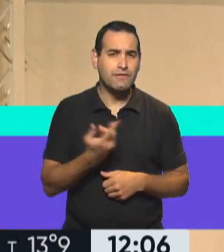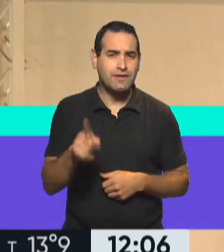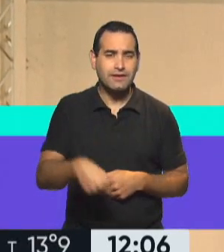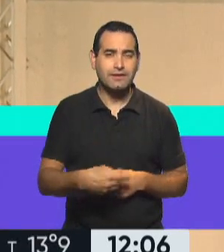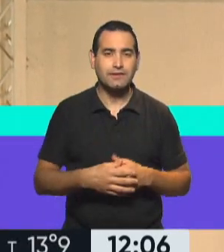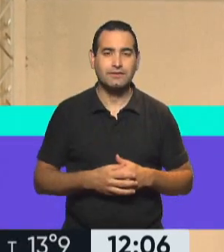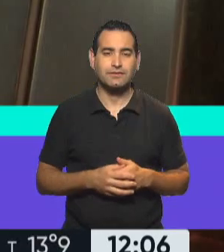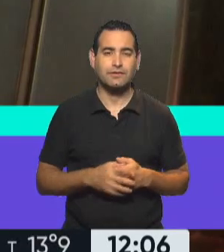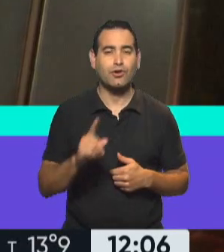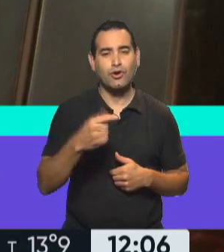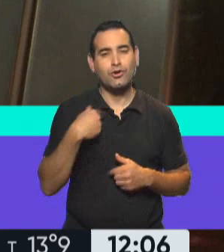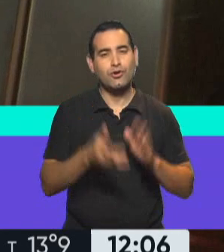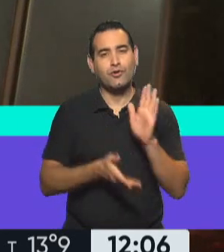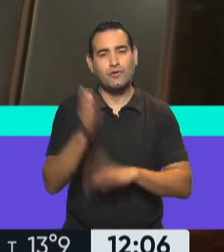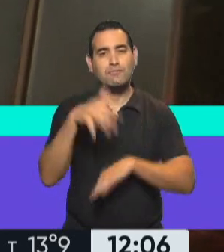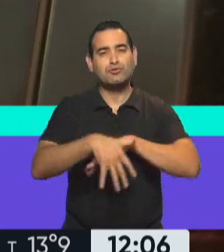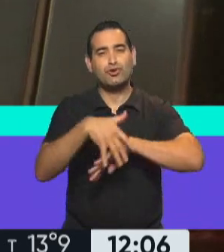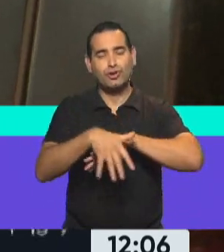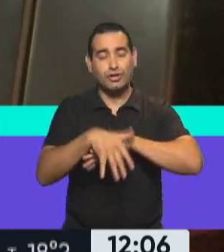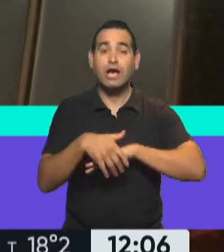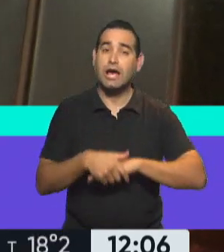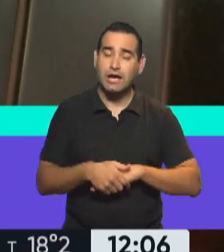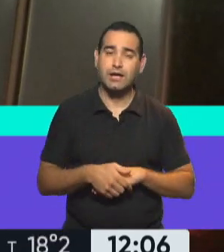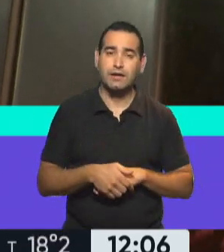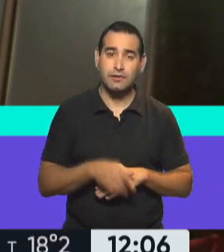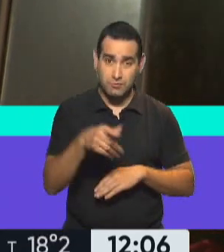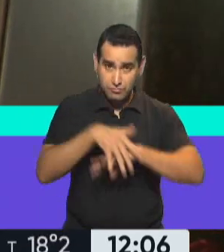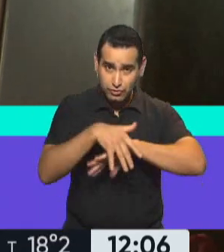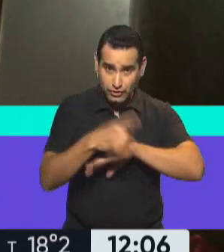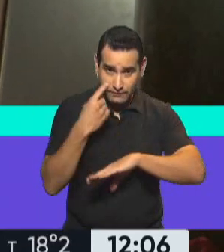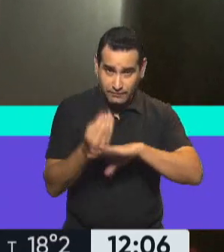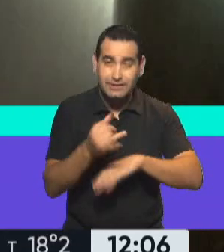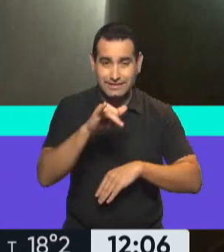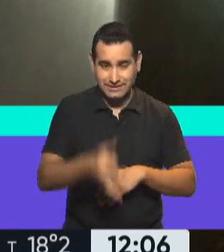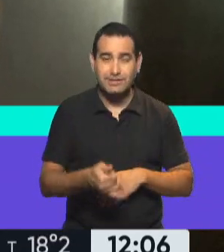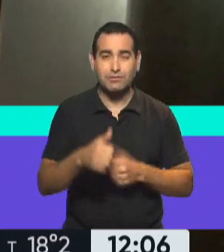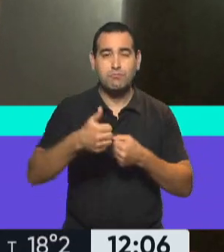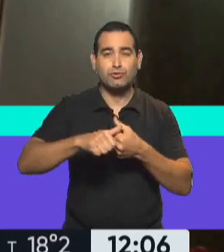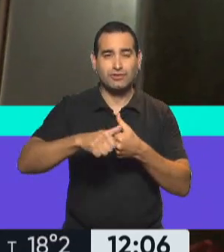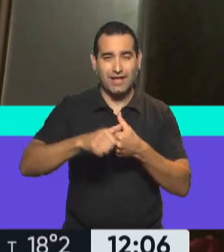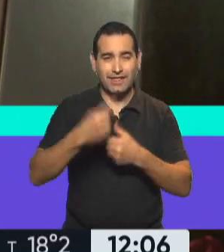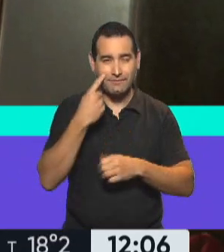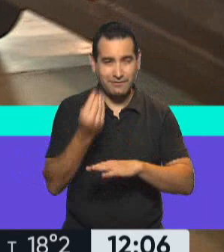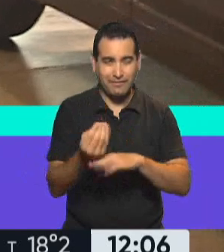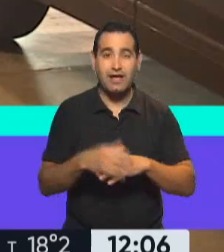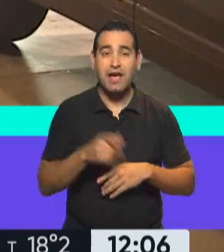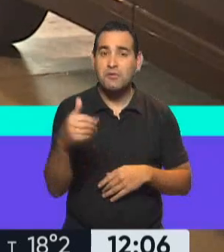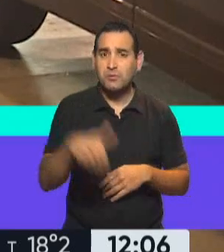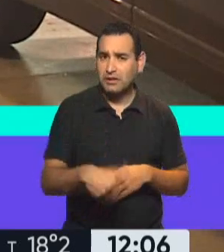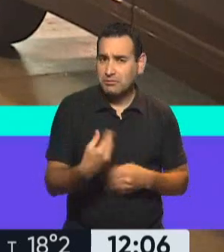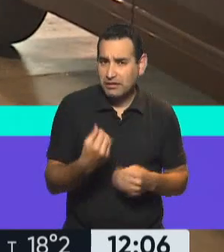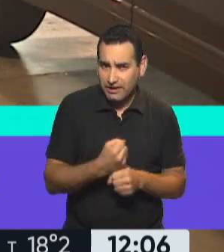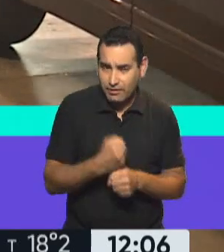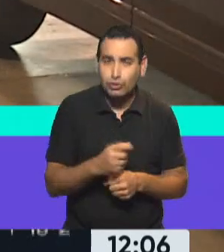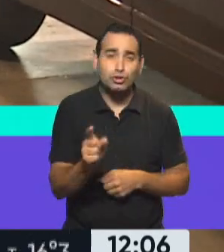de la ciudad? No, no, estamos volviendo a Misiones. ¿Son de Misiones? Sí, vivimos en Posadas, sí. Bien, sí. ¿Han venido por temas laborales?